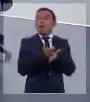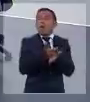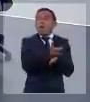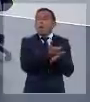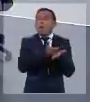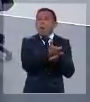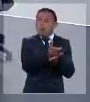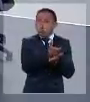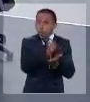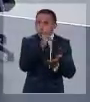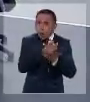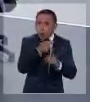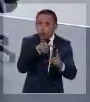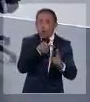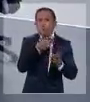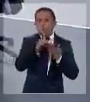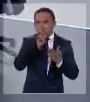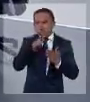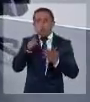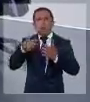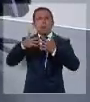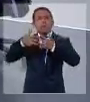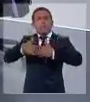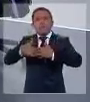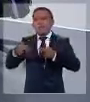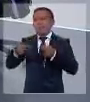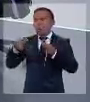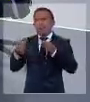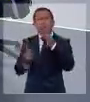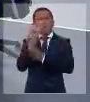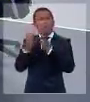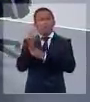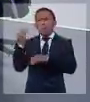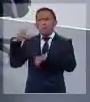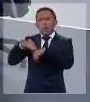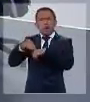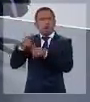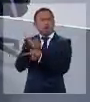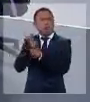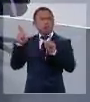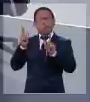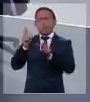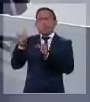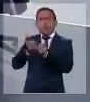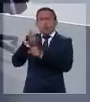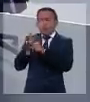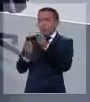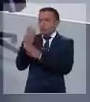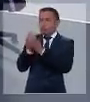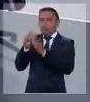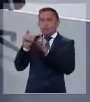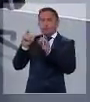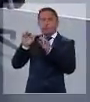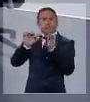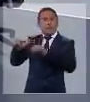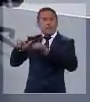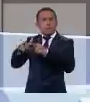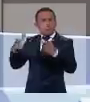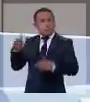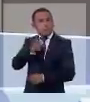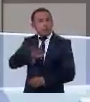libre empresa, el libre negocio, la libre oportunidad. Y para eso hay que generar los fondos necesarios, como para